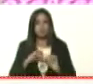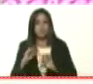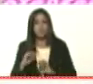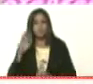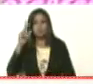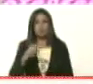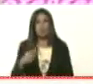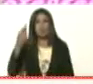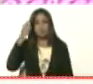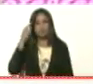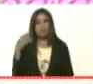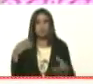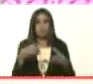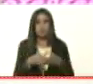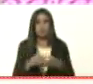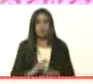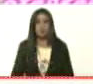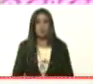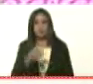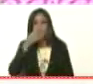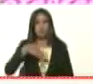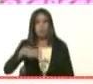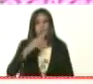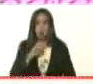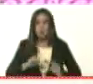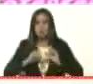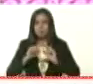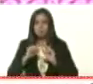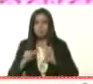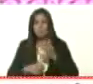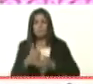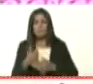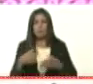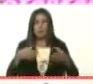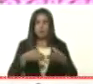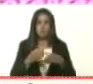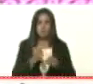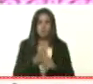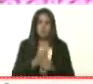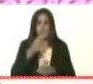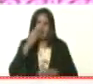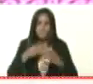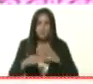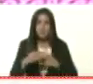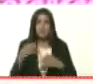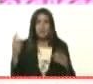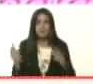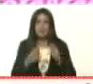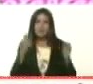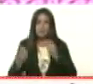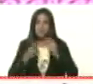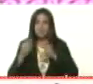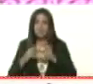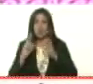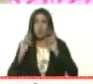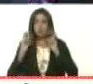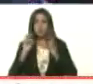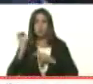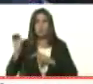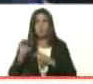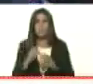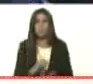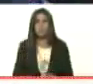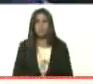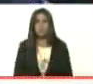días. Reunirse con el pueblo de a pie, reunirse con la clase obrera humilde a discutir los temas del país, a